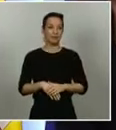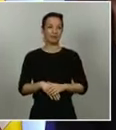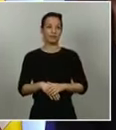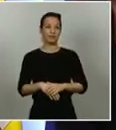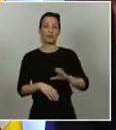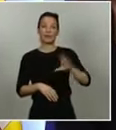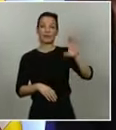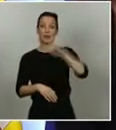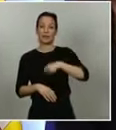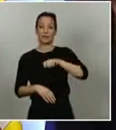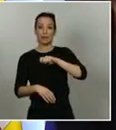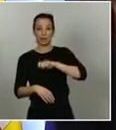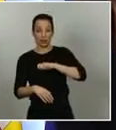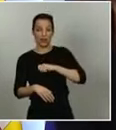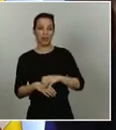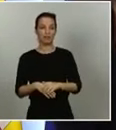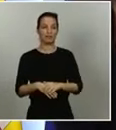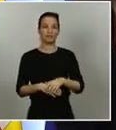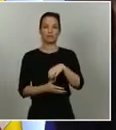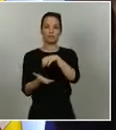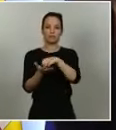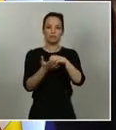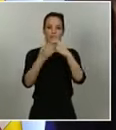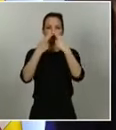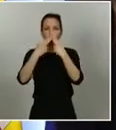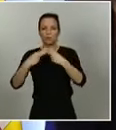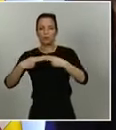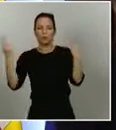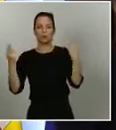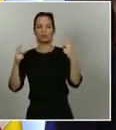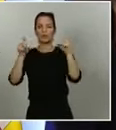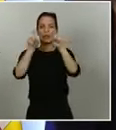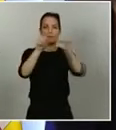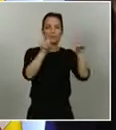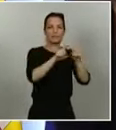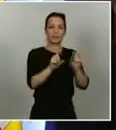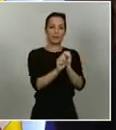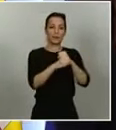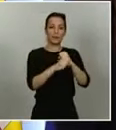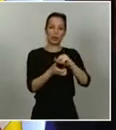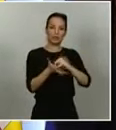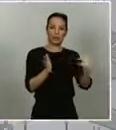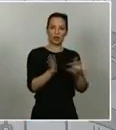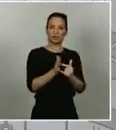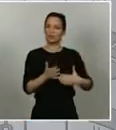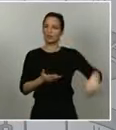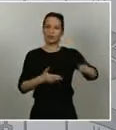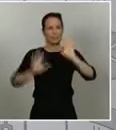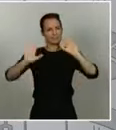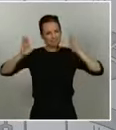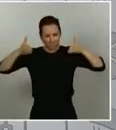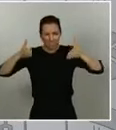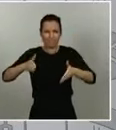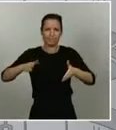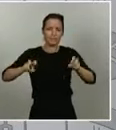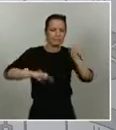tanto los centros públicos como las empresas biotecnológicas, están volcadas con encontrar soluciones